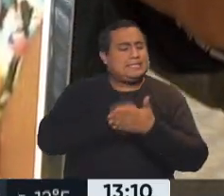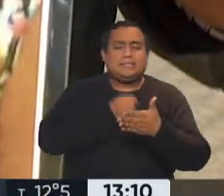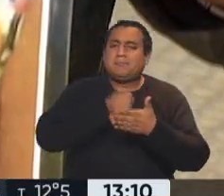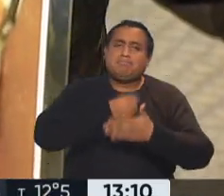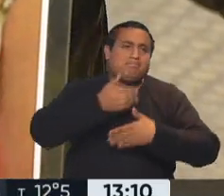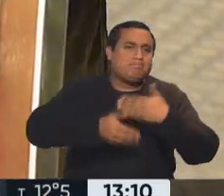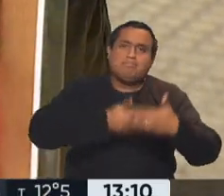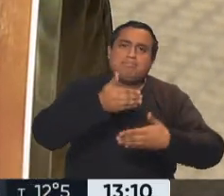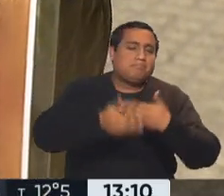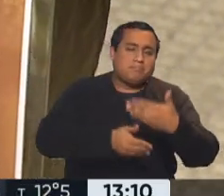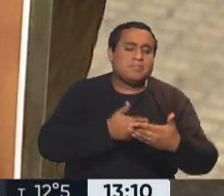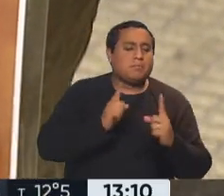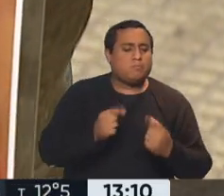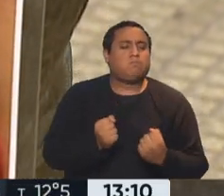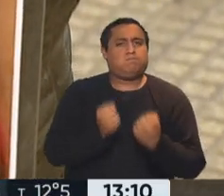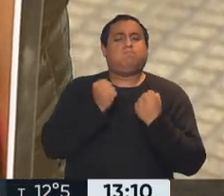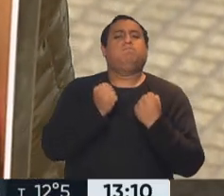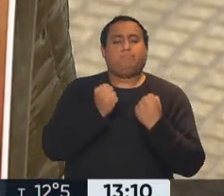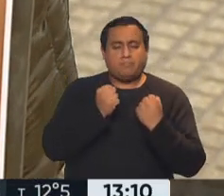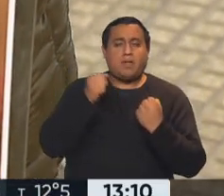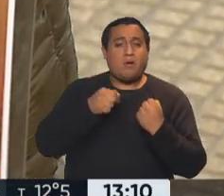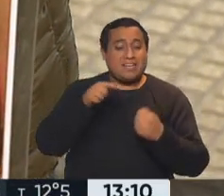proceso para seguir adelante y para tener la fuerza para enfrentar esta situación.